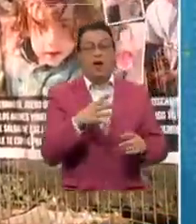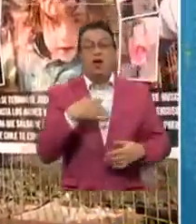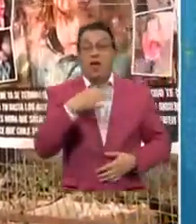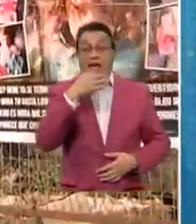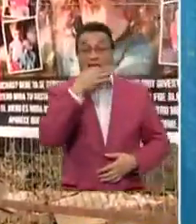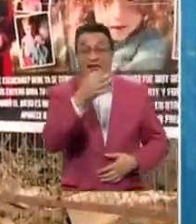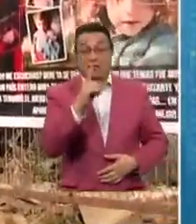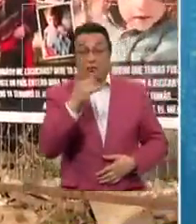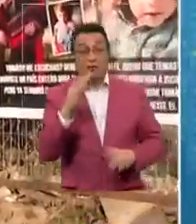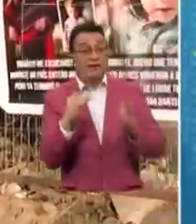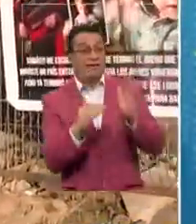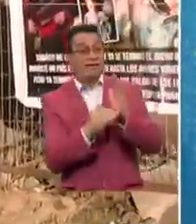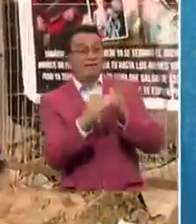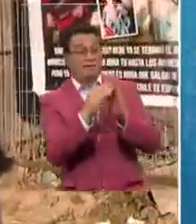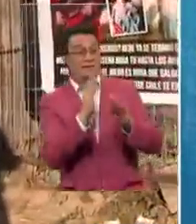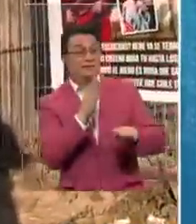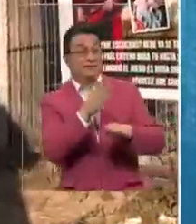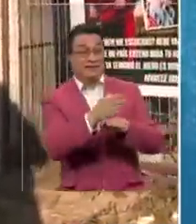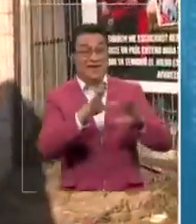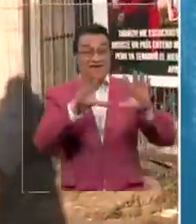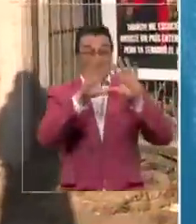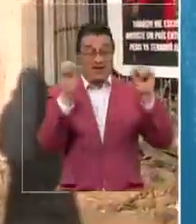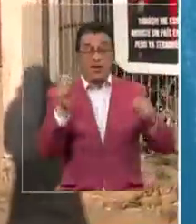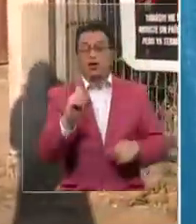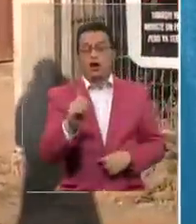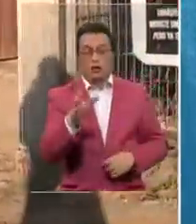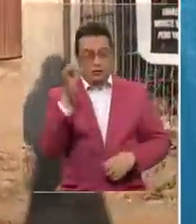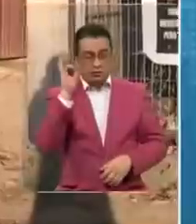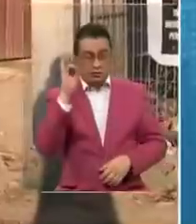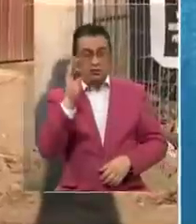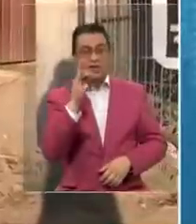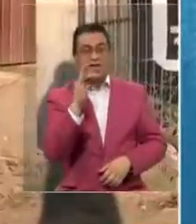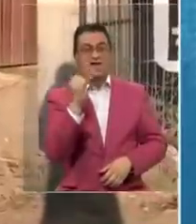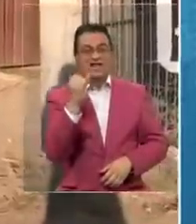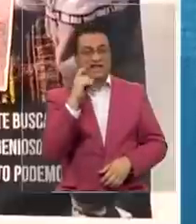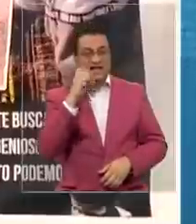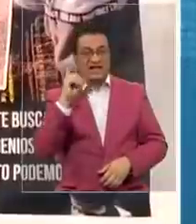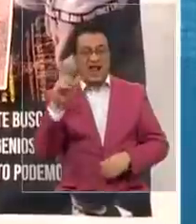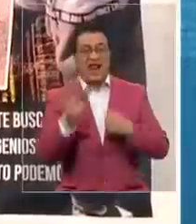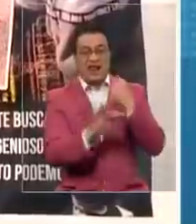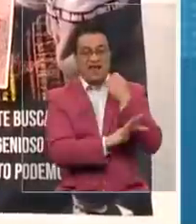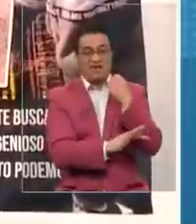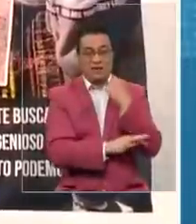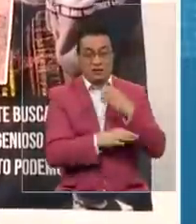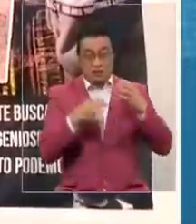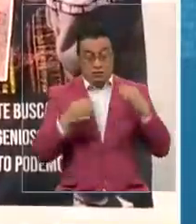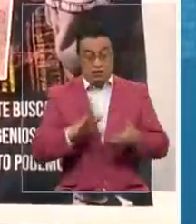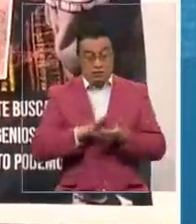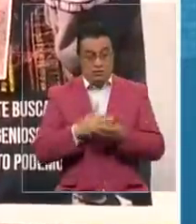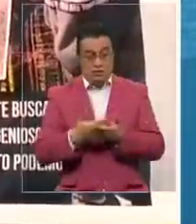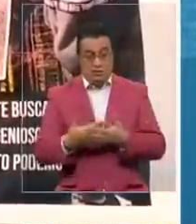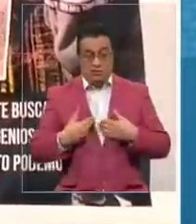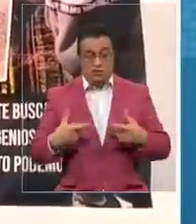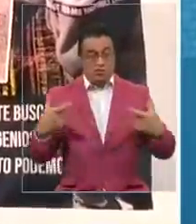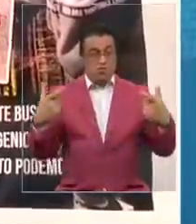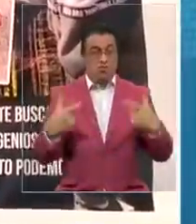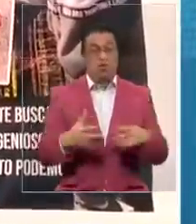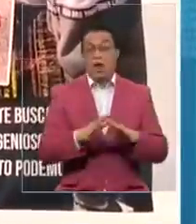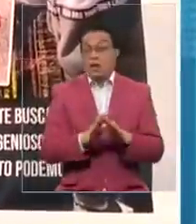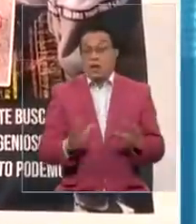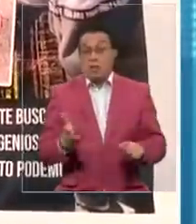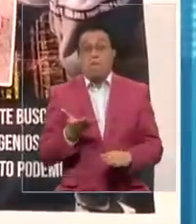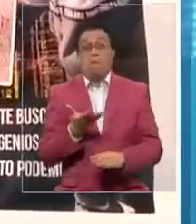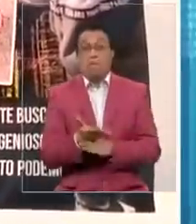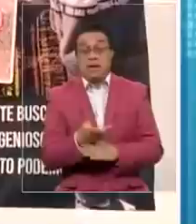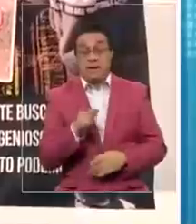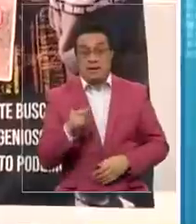llegar hasta un edificio de la fiscalía, sino que reunirse con el fiscal y que le aseguren su integridad. Tenemos otras declaraciones que también